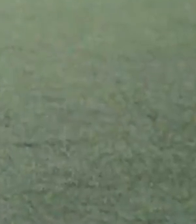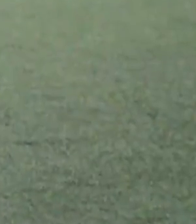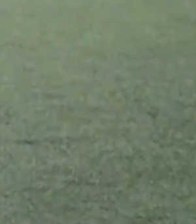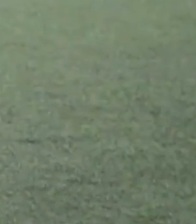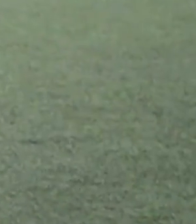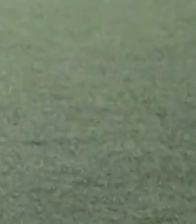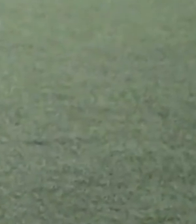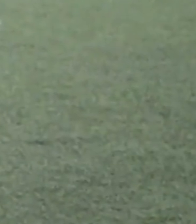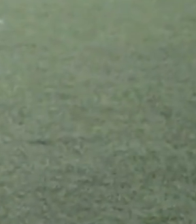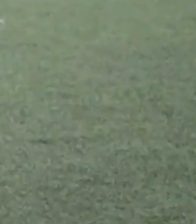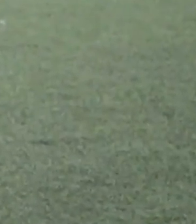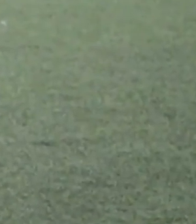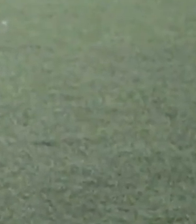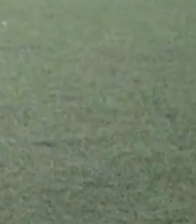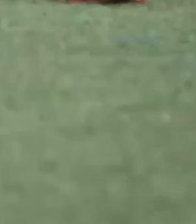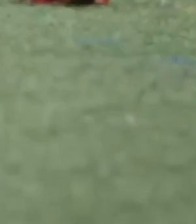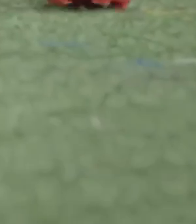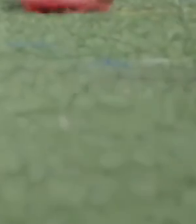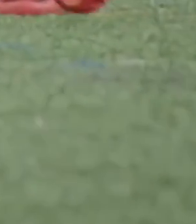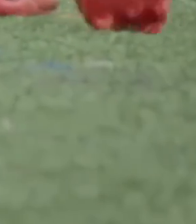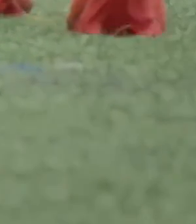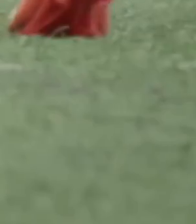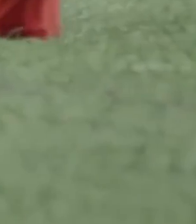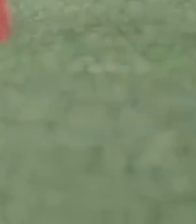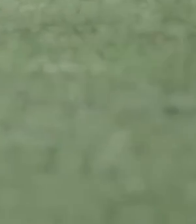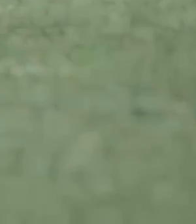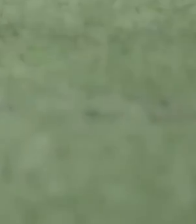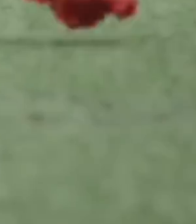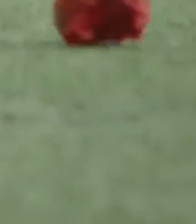un entrenador? Ahora se para.